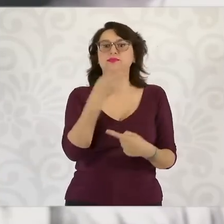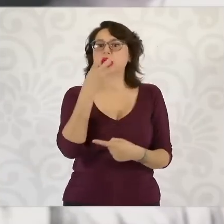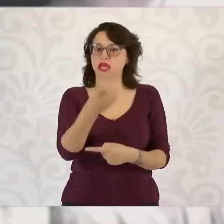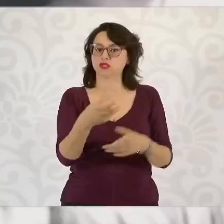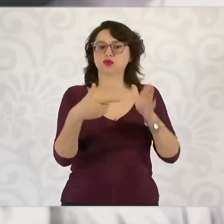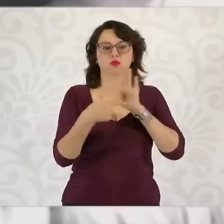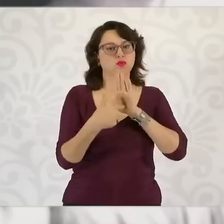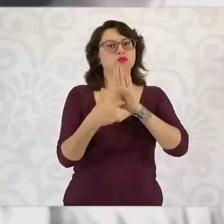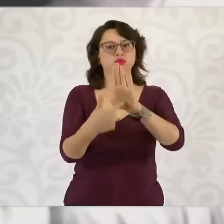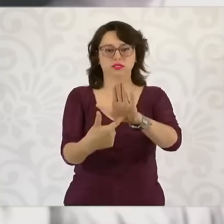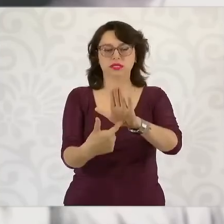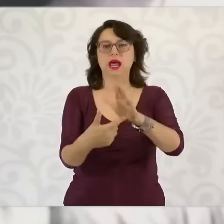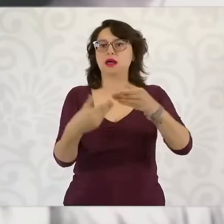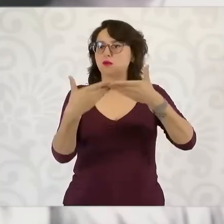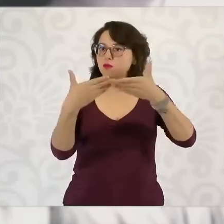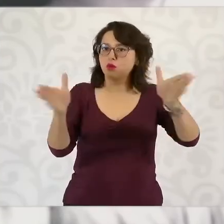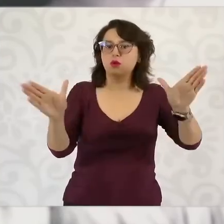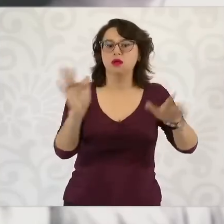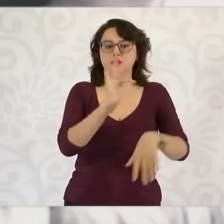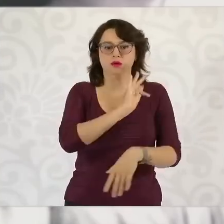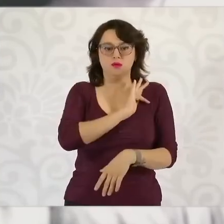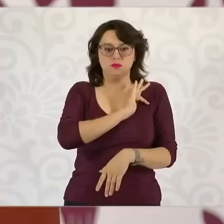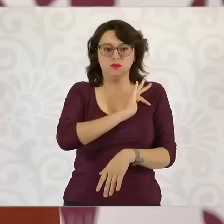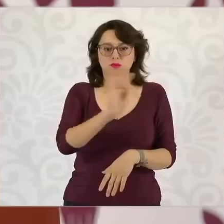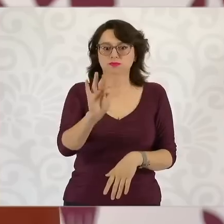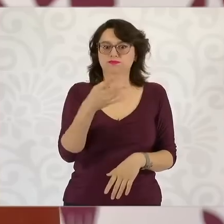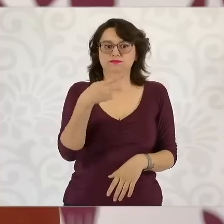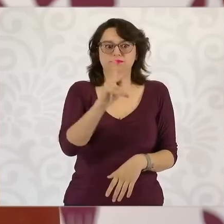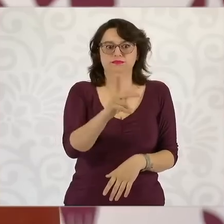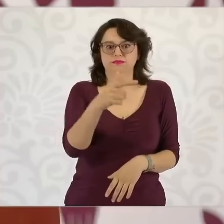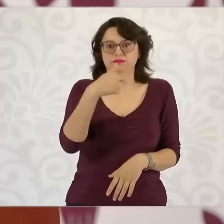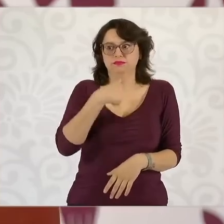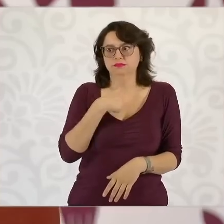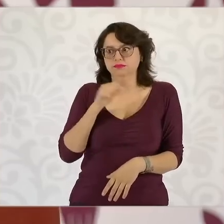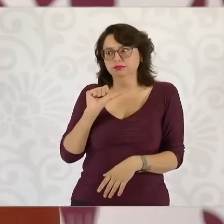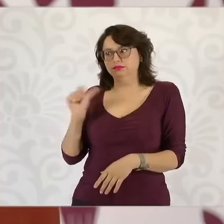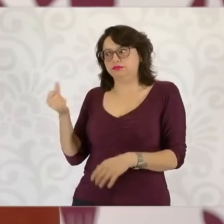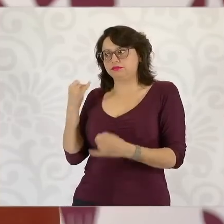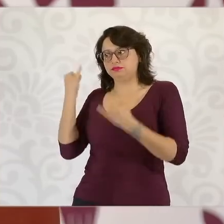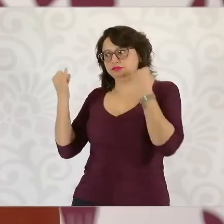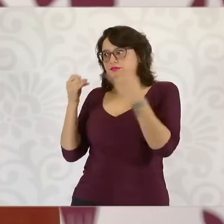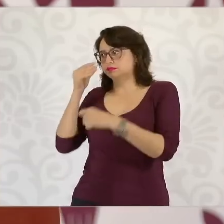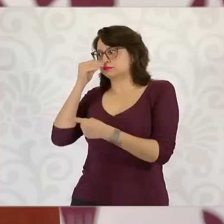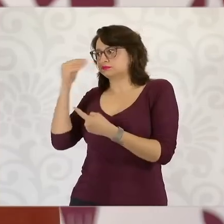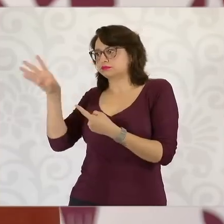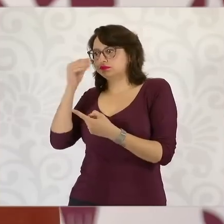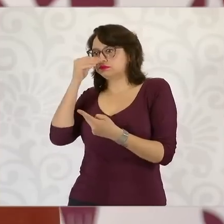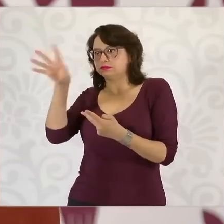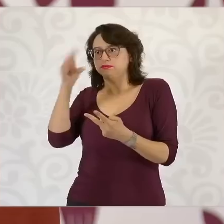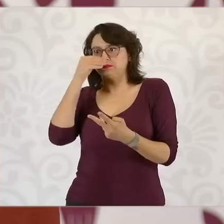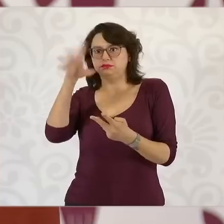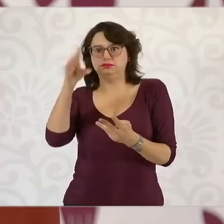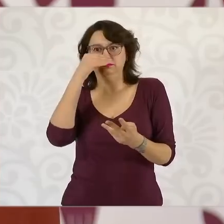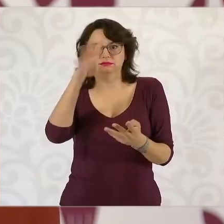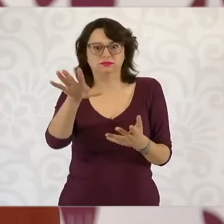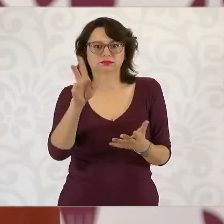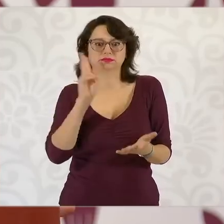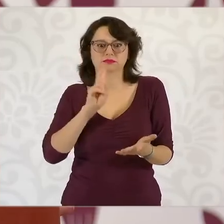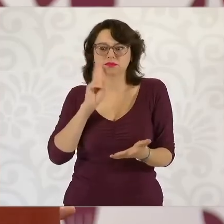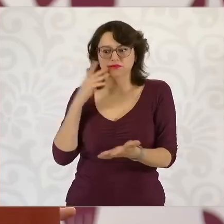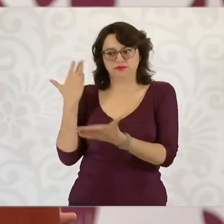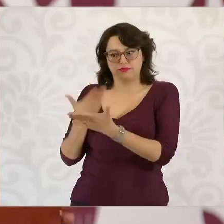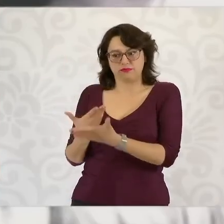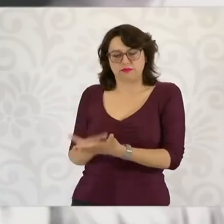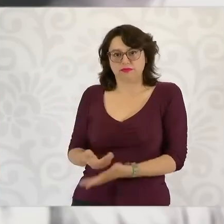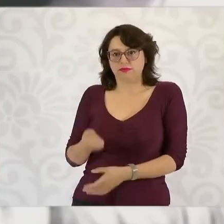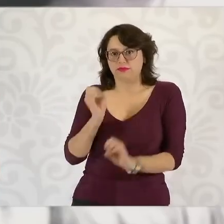vamos a continuar. Iríamos en contra de nuestras propias funciones si empezamos a hacer acusaciones antes de tenerlas procesadas. Esa es